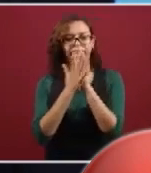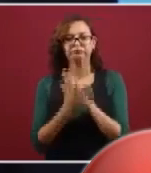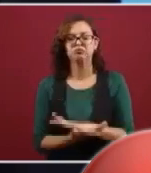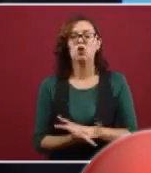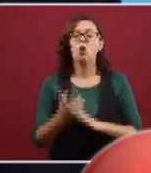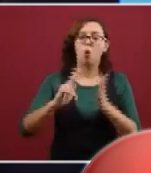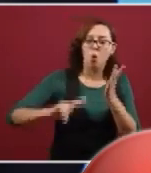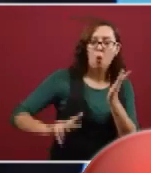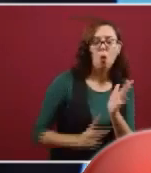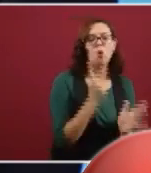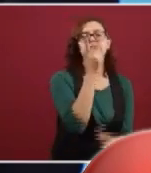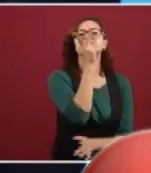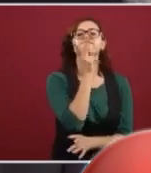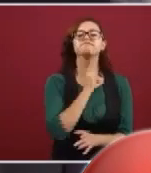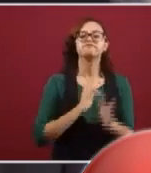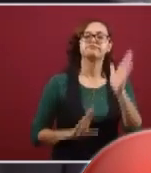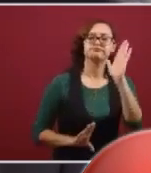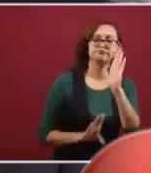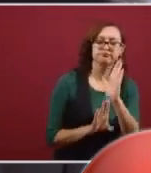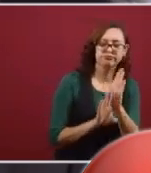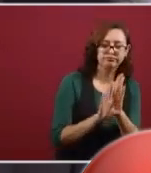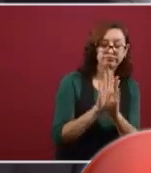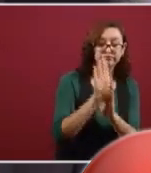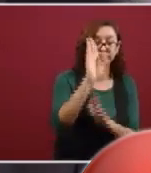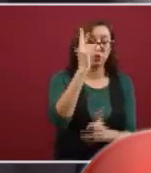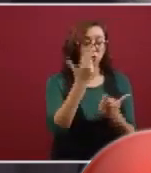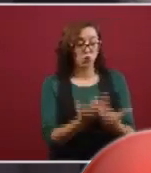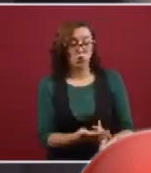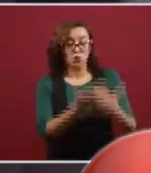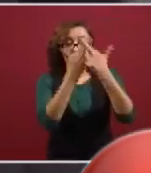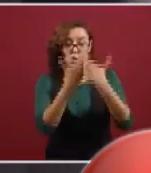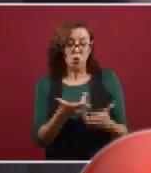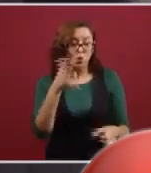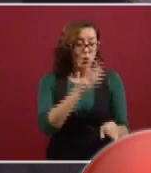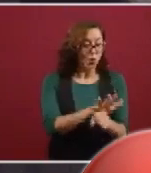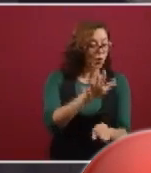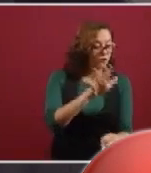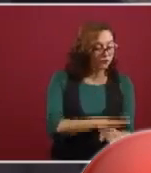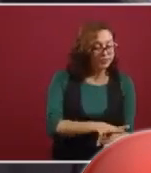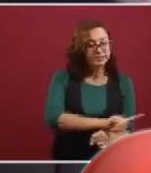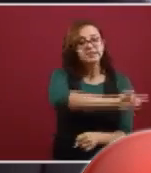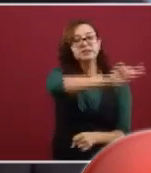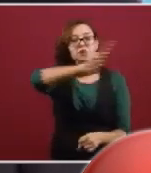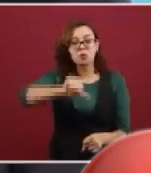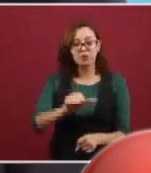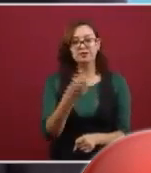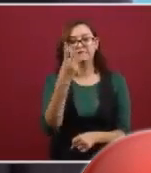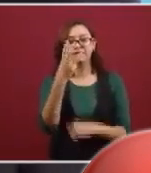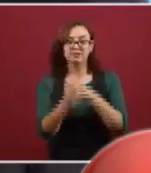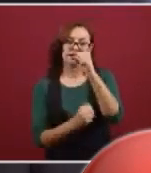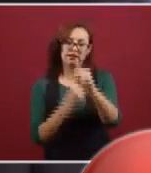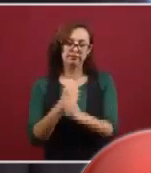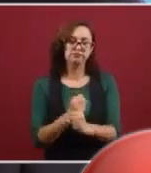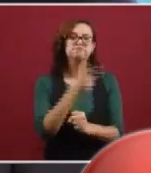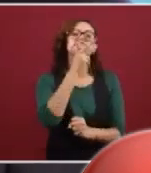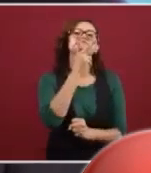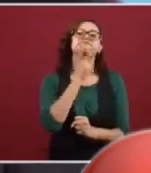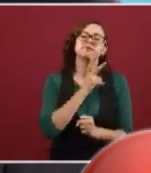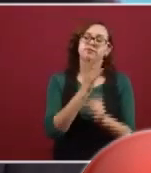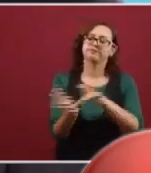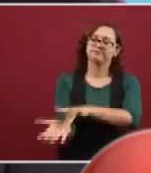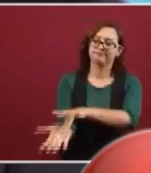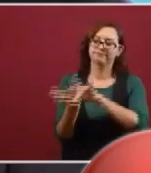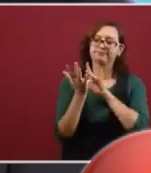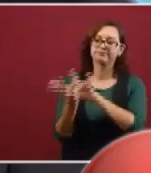petróleo, para que en la segunda mitad de la administración sea Pemex quien apoye al Gobierno federal para financiar